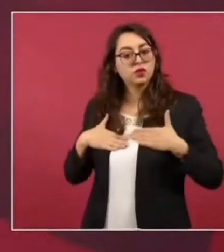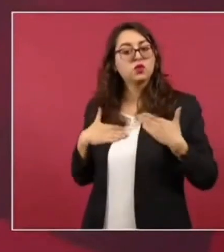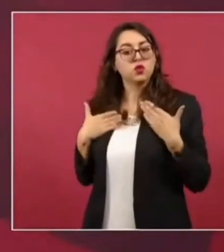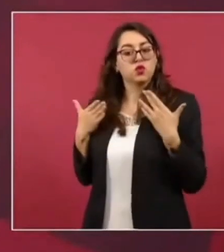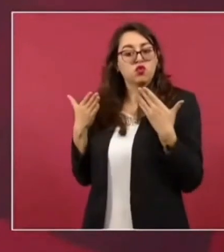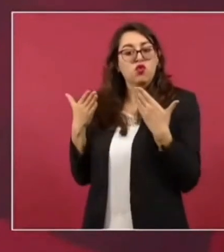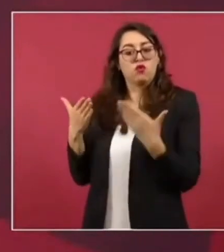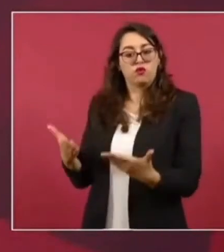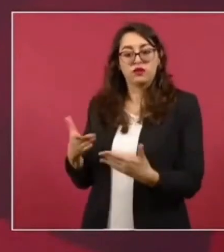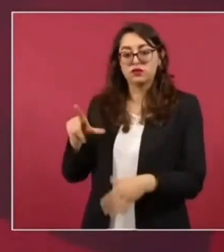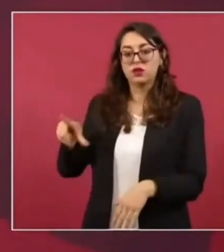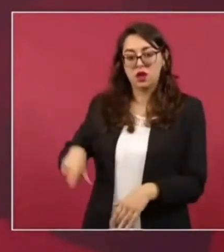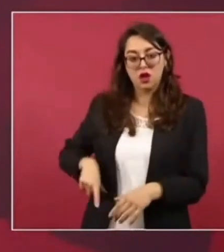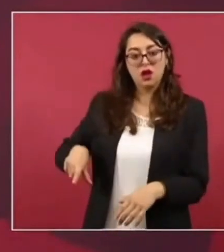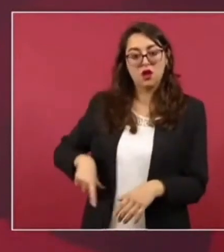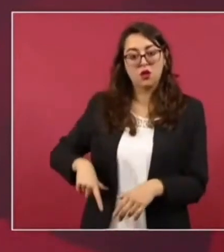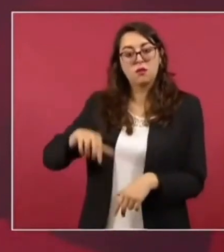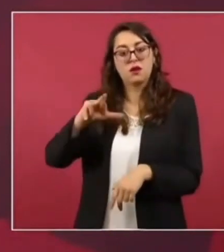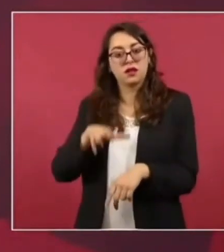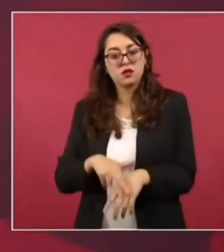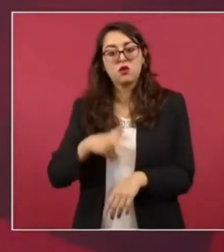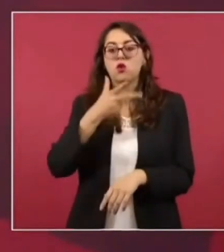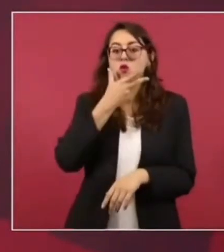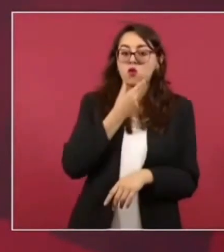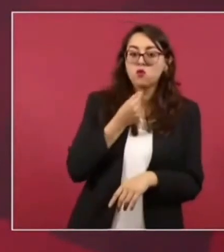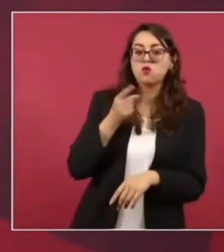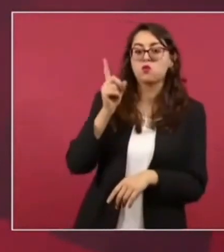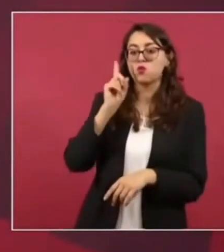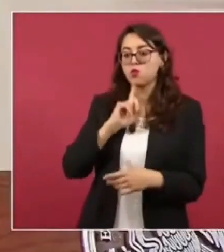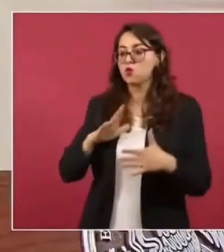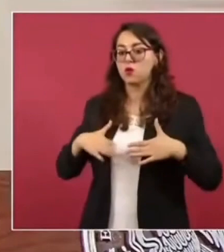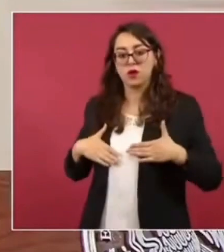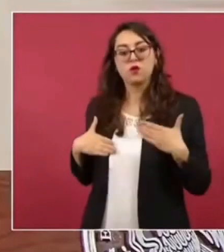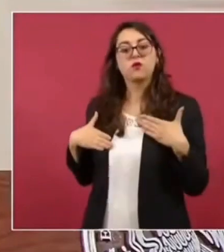los gobernadores, las gobernadoras del país. En